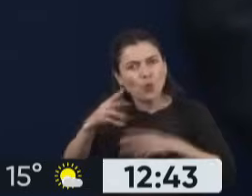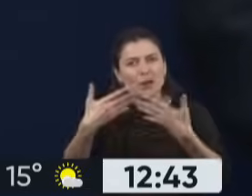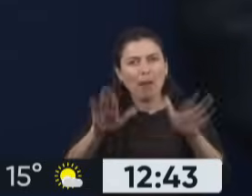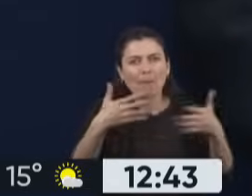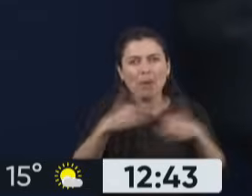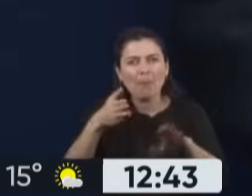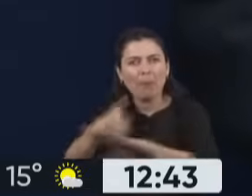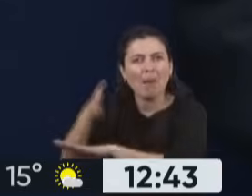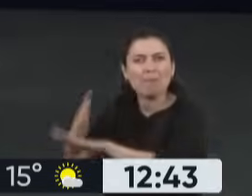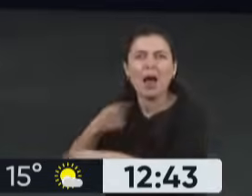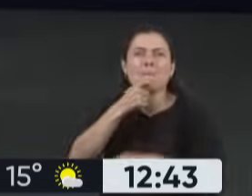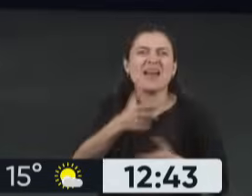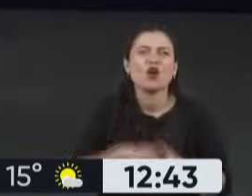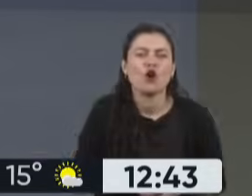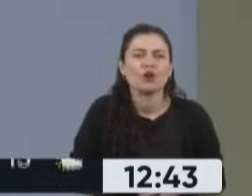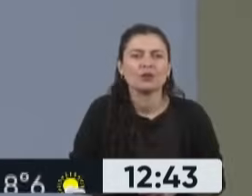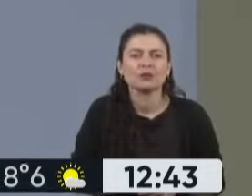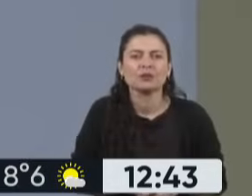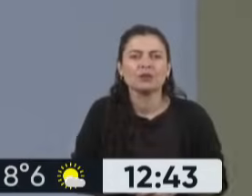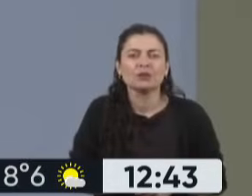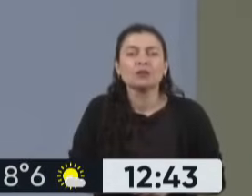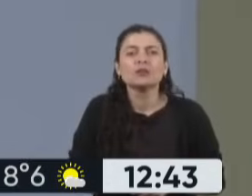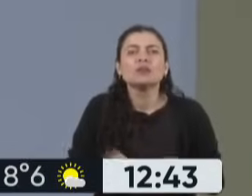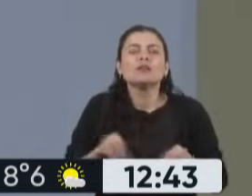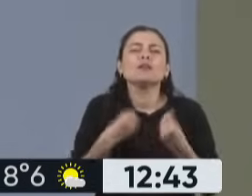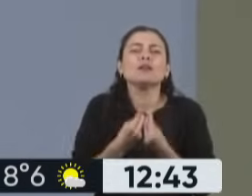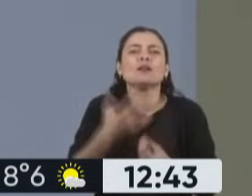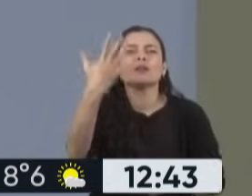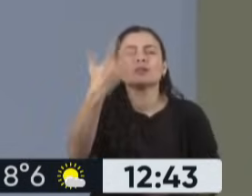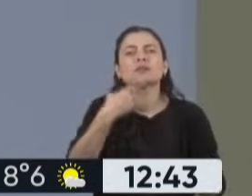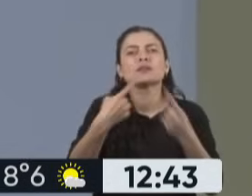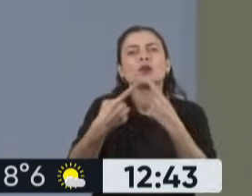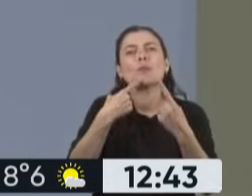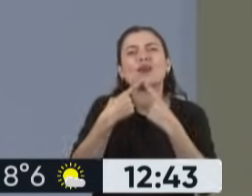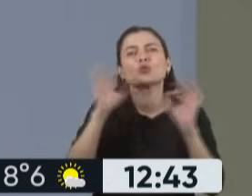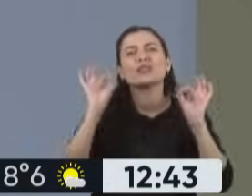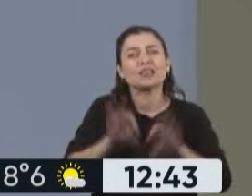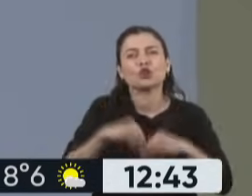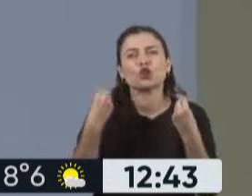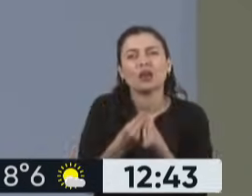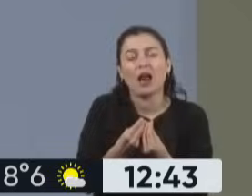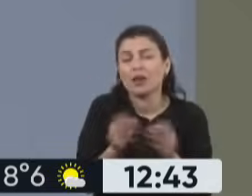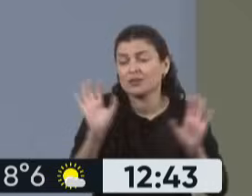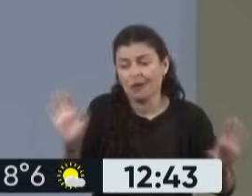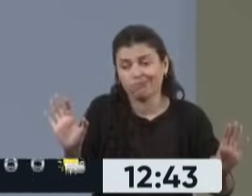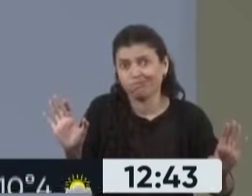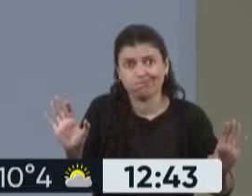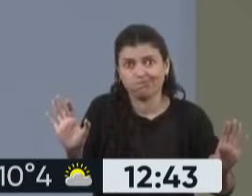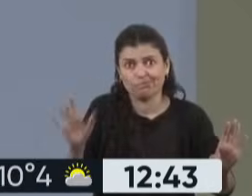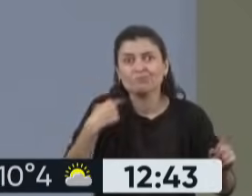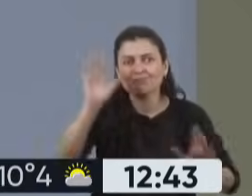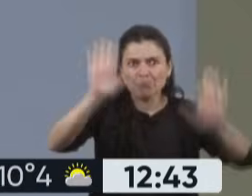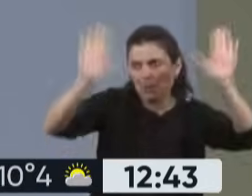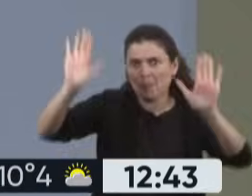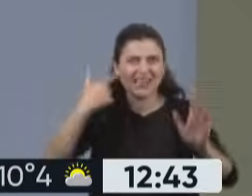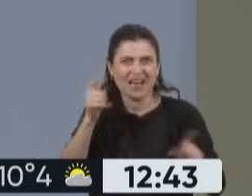ver con el Perdón, fondo. por una cuestión de orden quedan 5 preguntas, que ya están los periodistas, fueron los que fueron levantando la